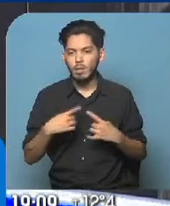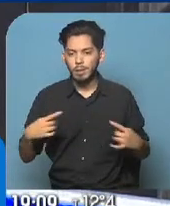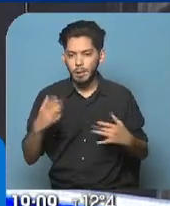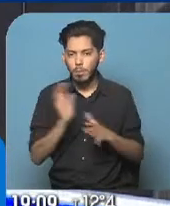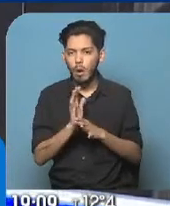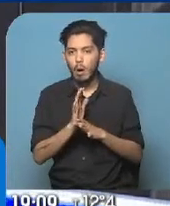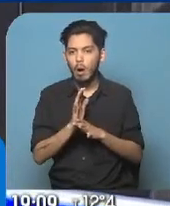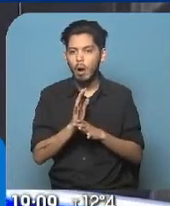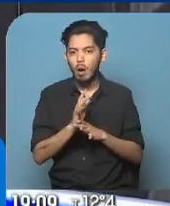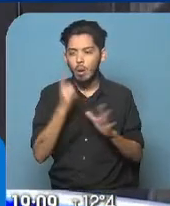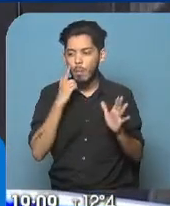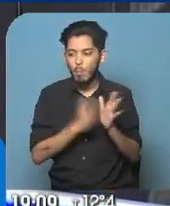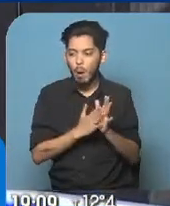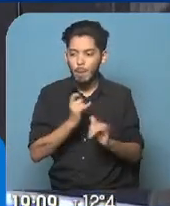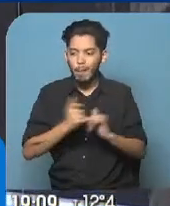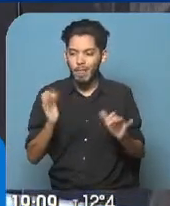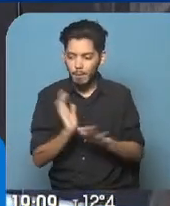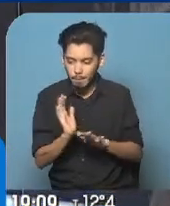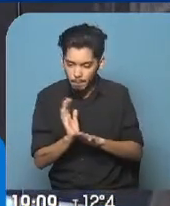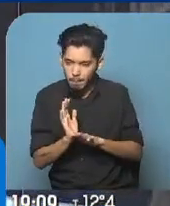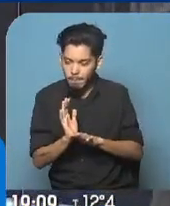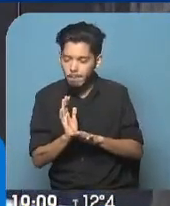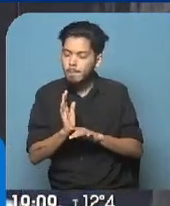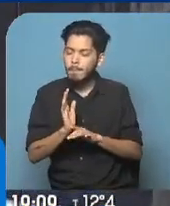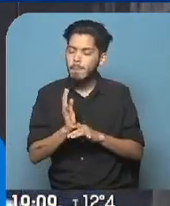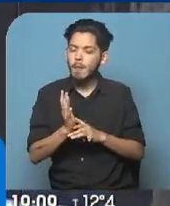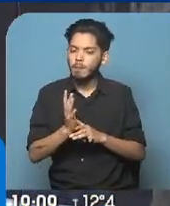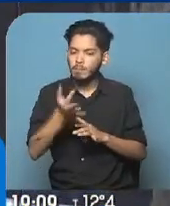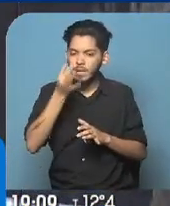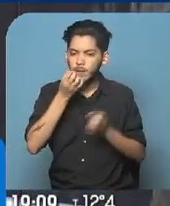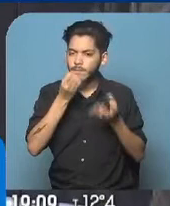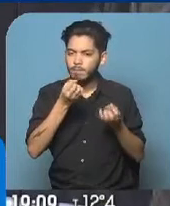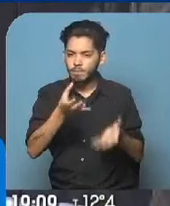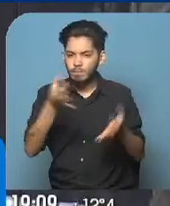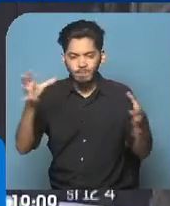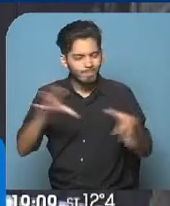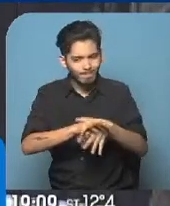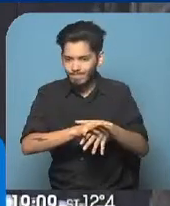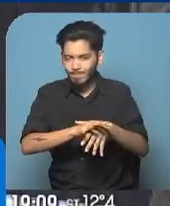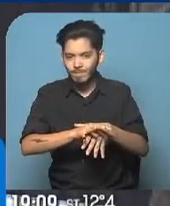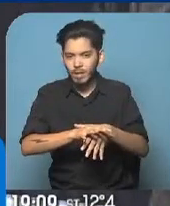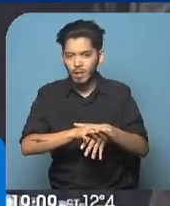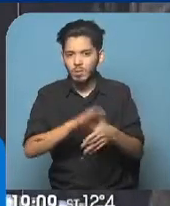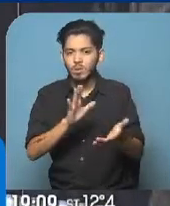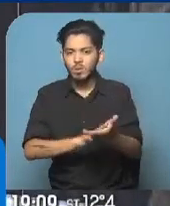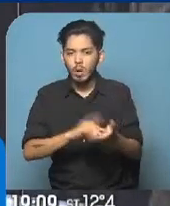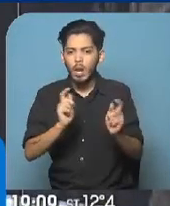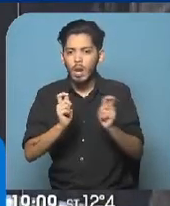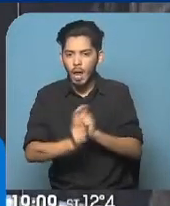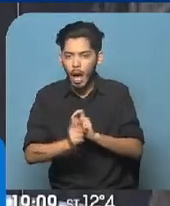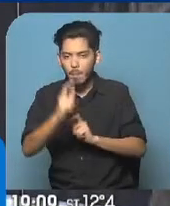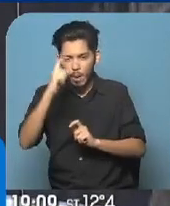prueba y los testimonios fueron tan contundentes en cuanto a los cambios de